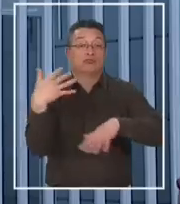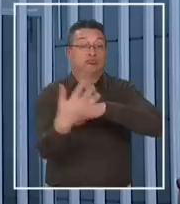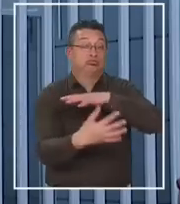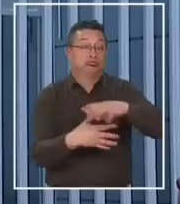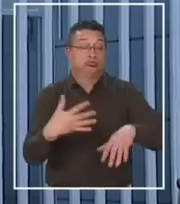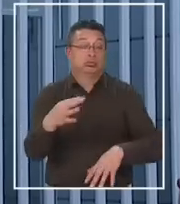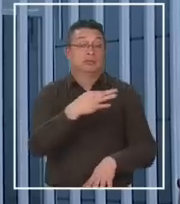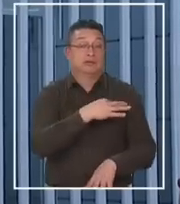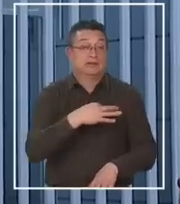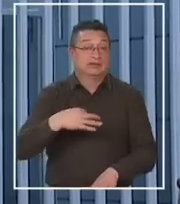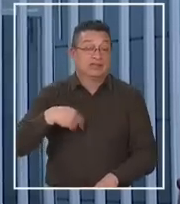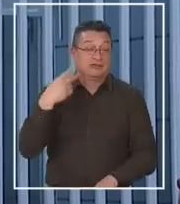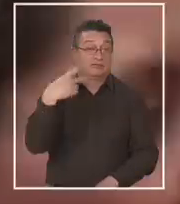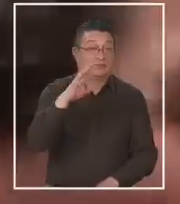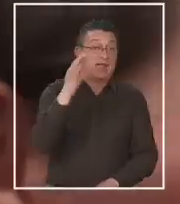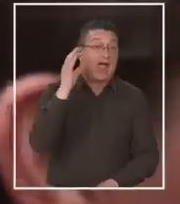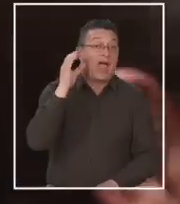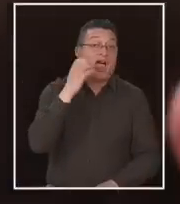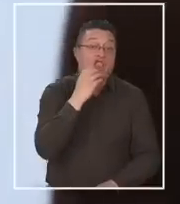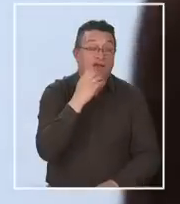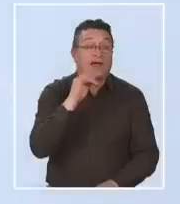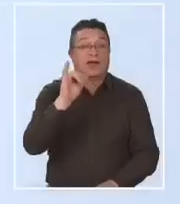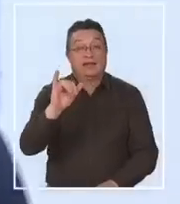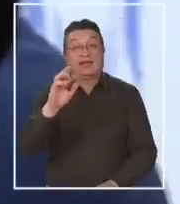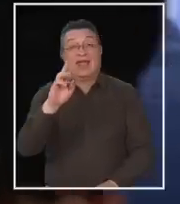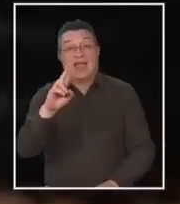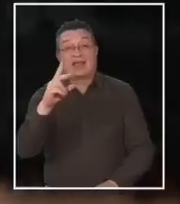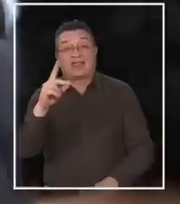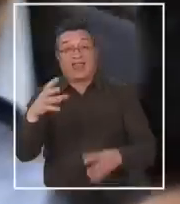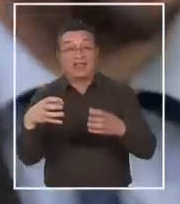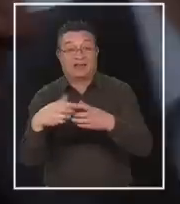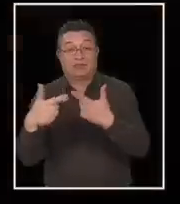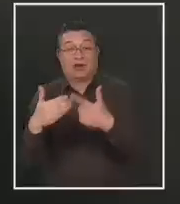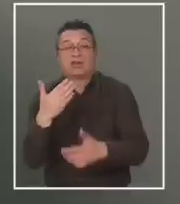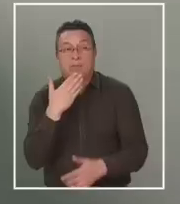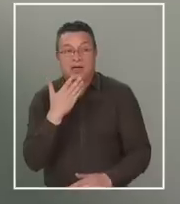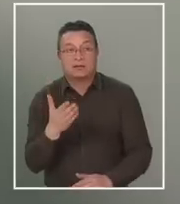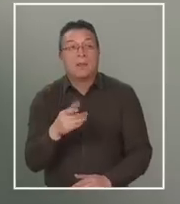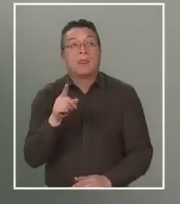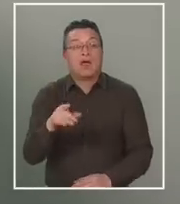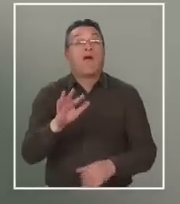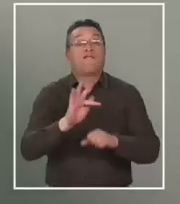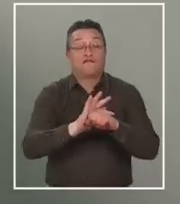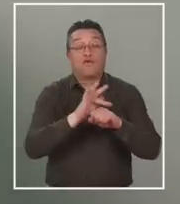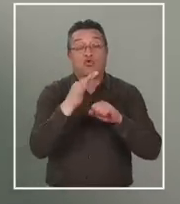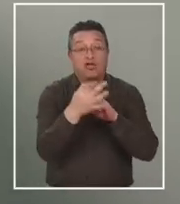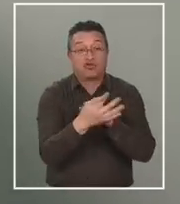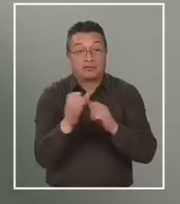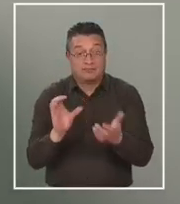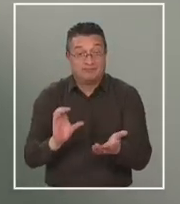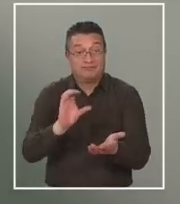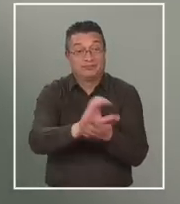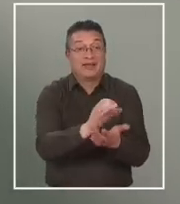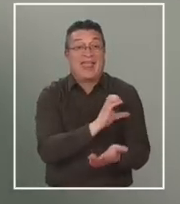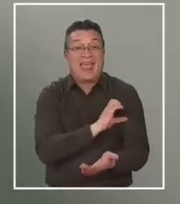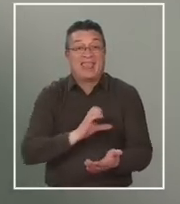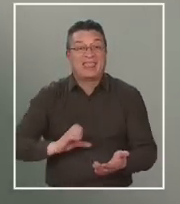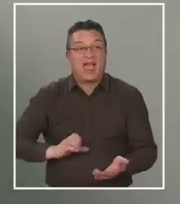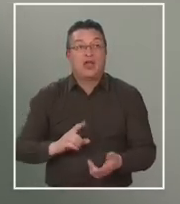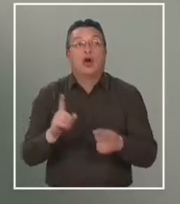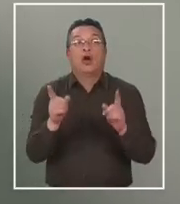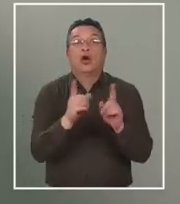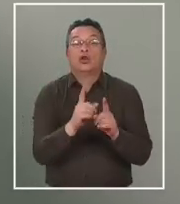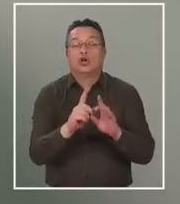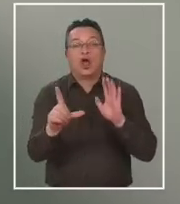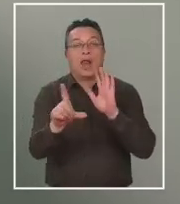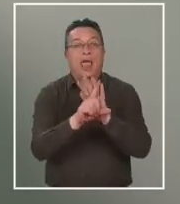la seremía de Antofagasta y Revolución Democrática. Estas cosas pasan y van a seguir pasando porque las fundaciones que reciben dineros del Estado no están